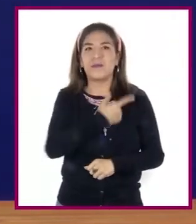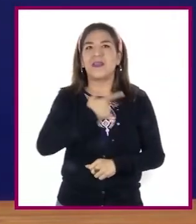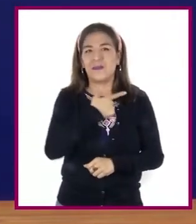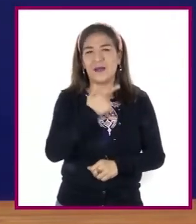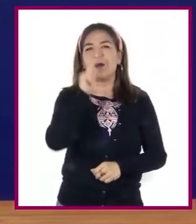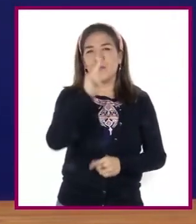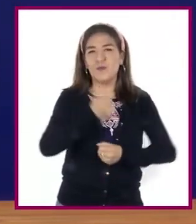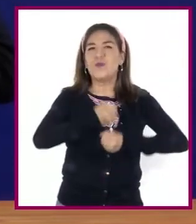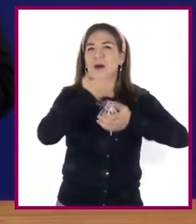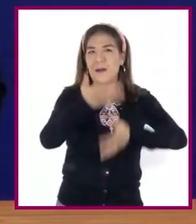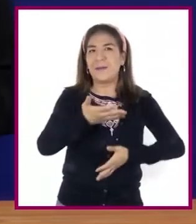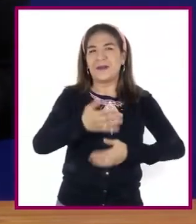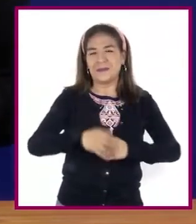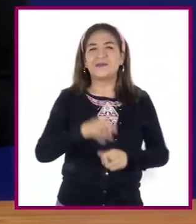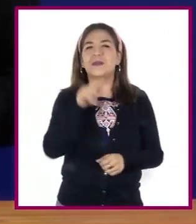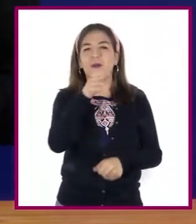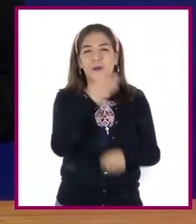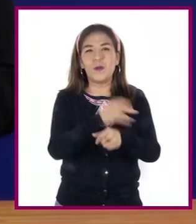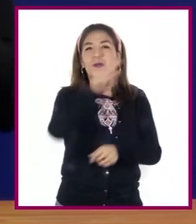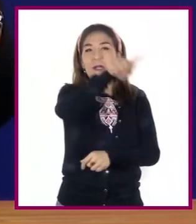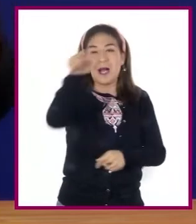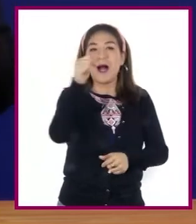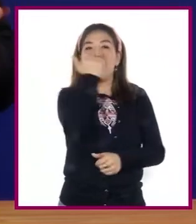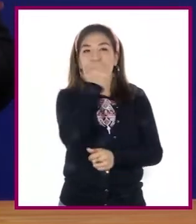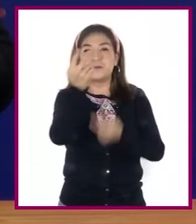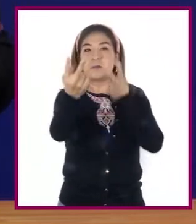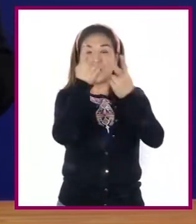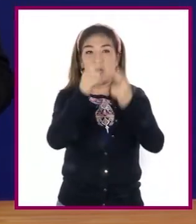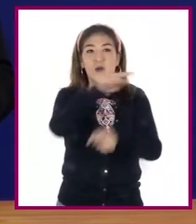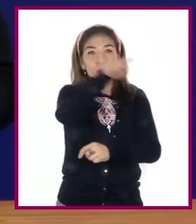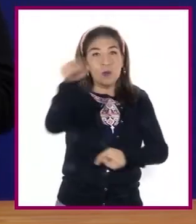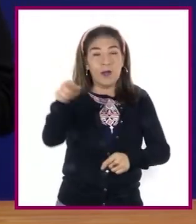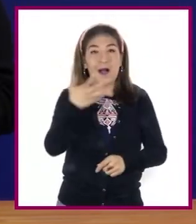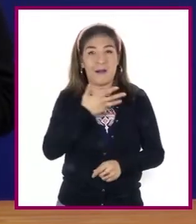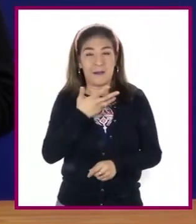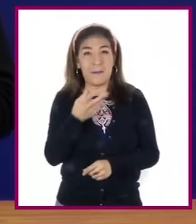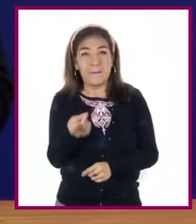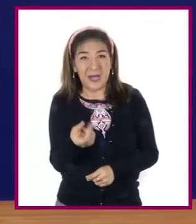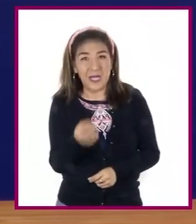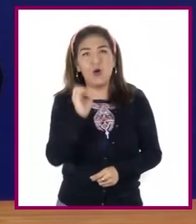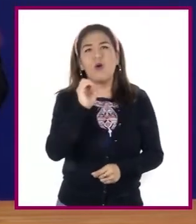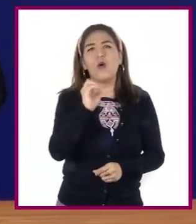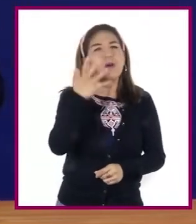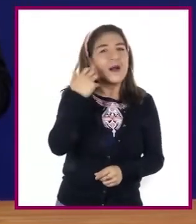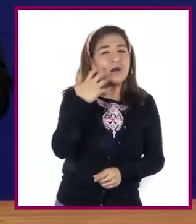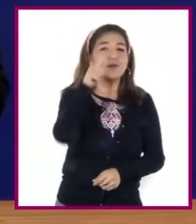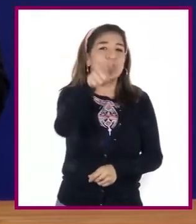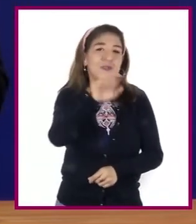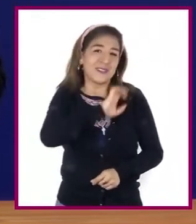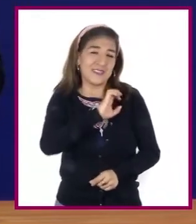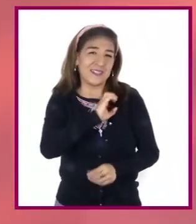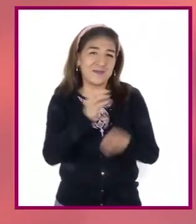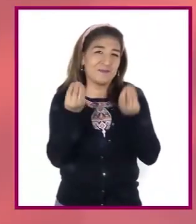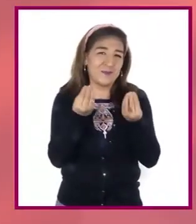mucho. Alumnas y alumnos que nos siguen, ¿ustedes tienen un perro o una mascota a la que quieran mucho, tanto como